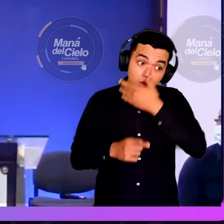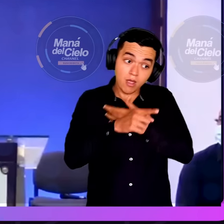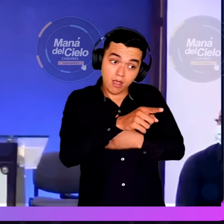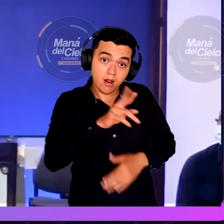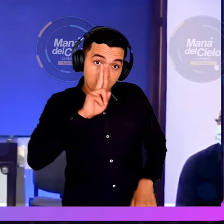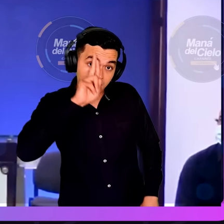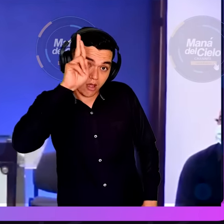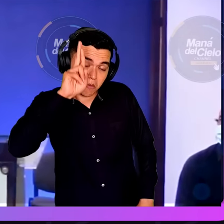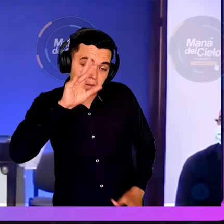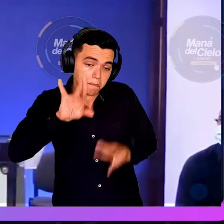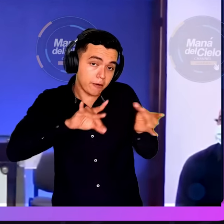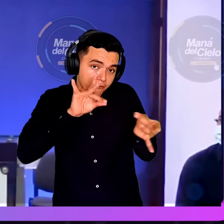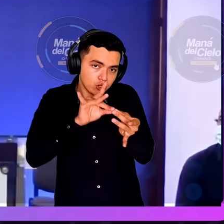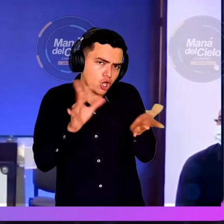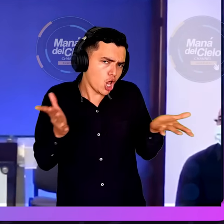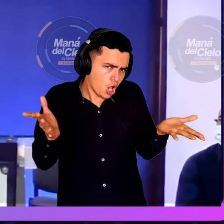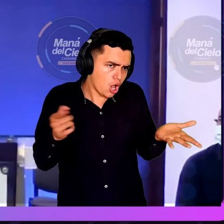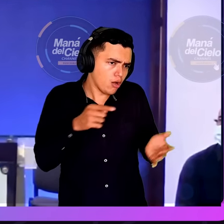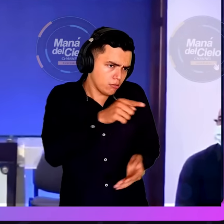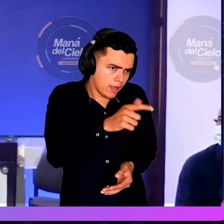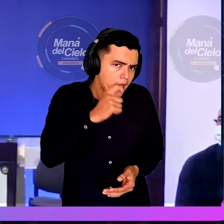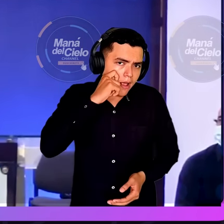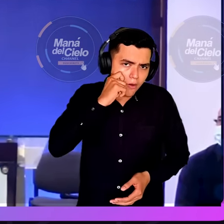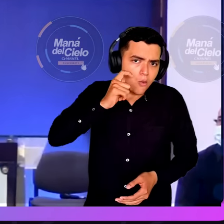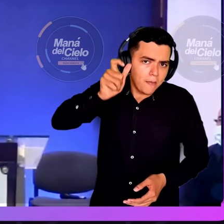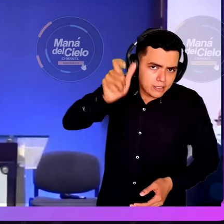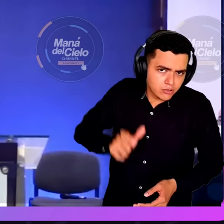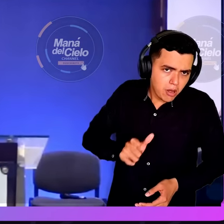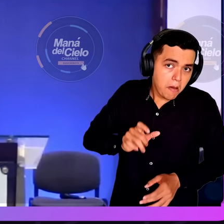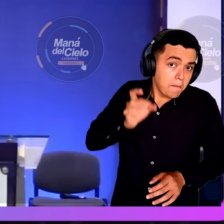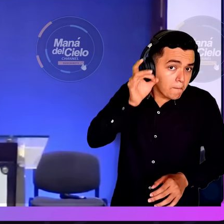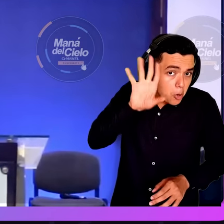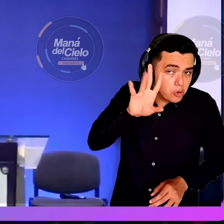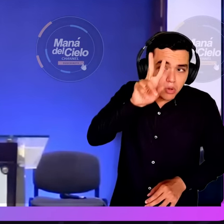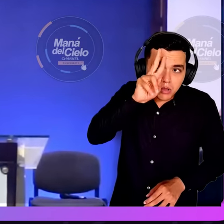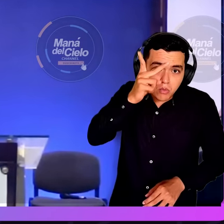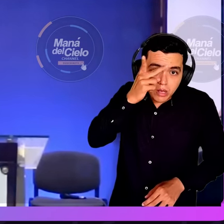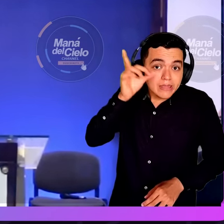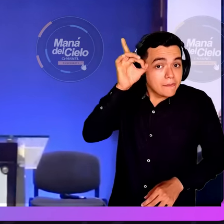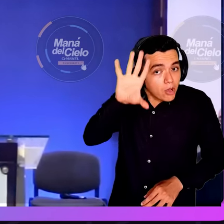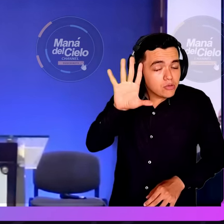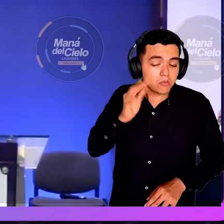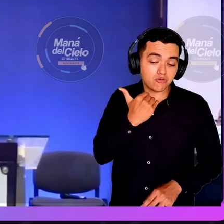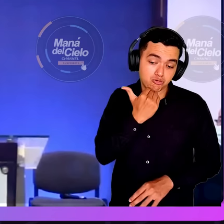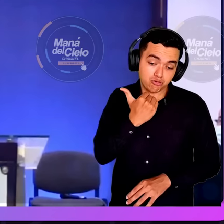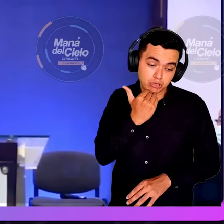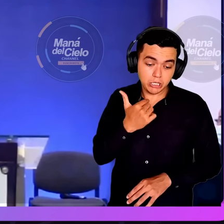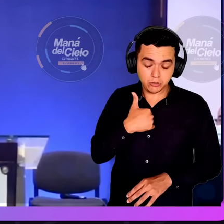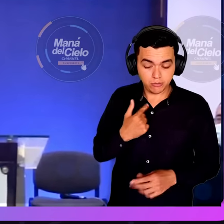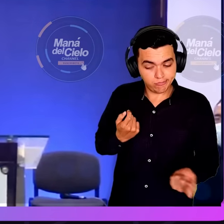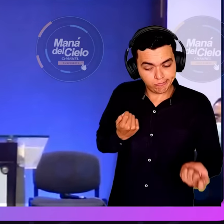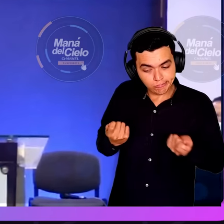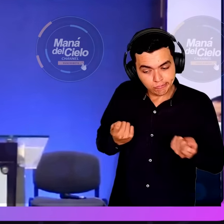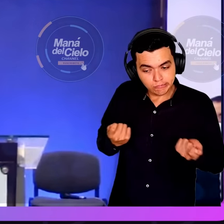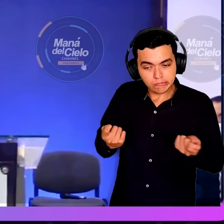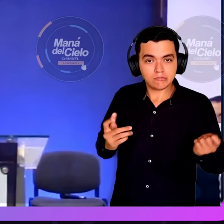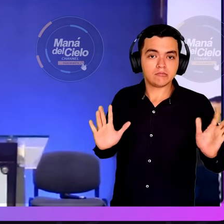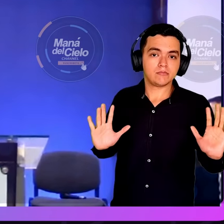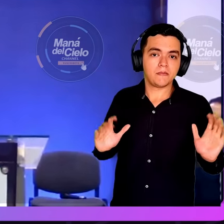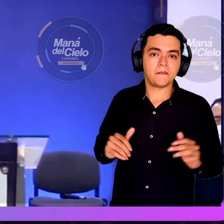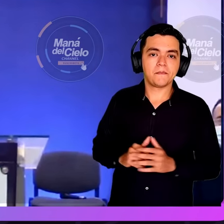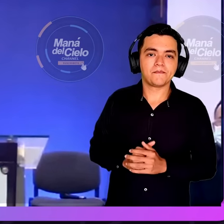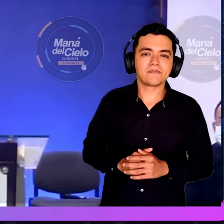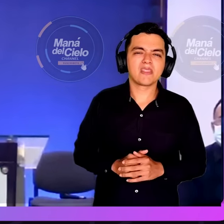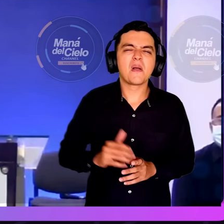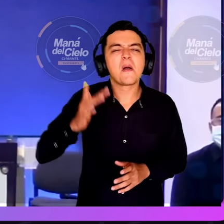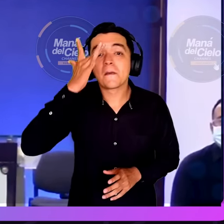yo sentía que no. Pero yo los vi a ellos unidos. Yo dije, bueno, yo tengo que